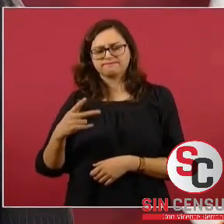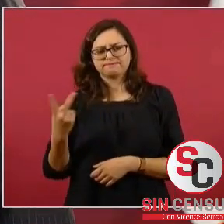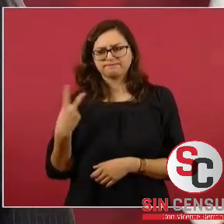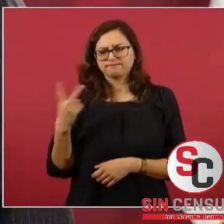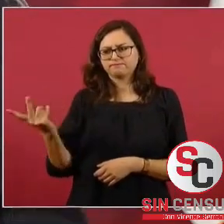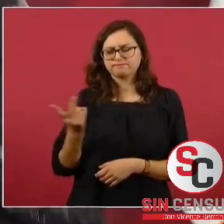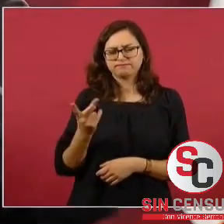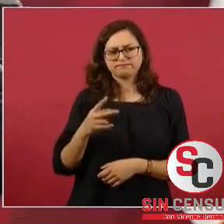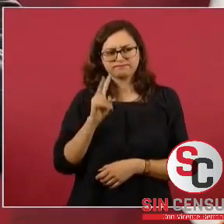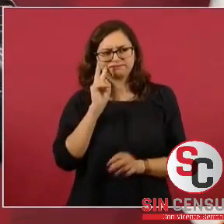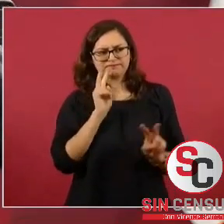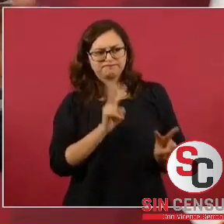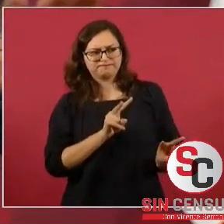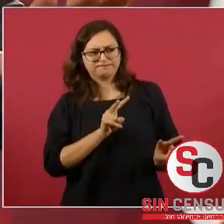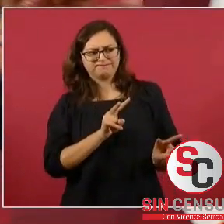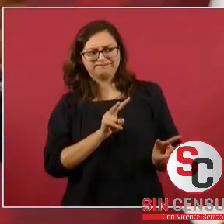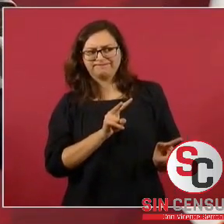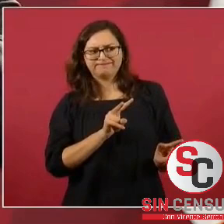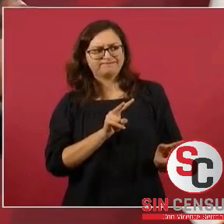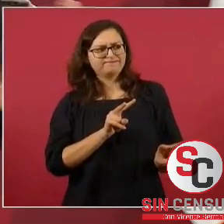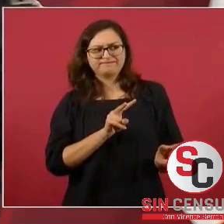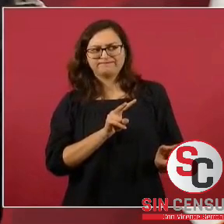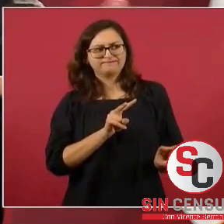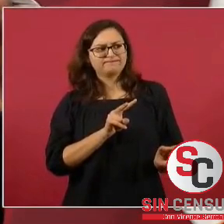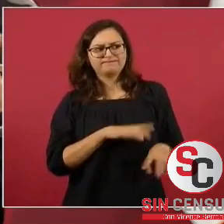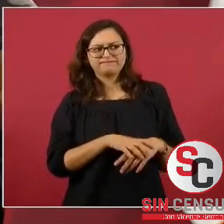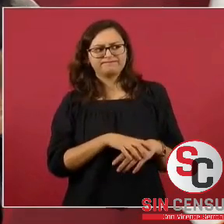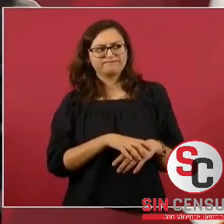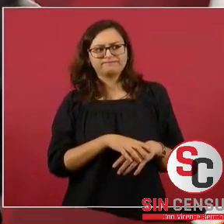país. Un poco lo que nos sucede